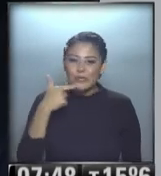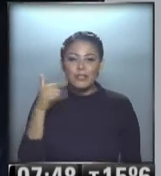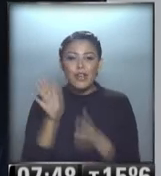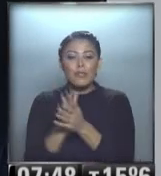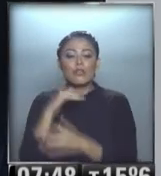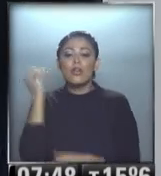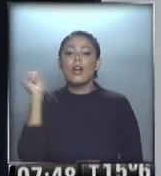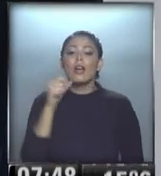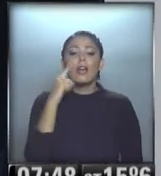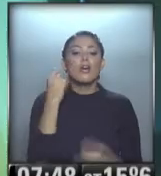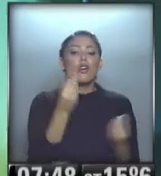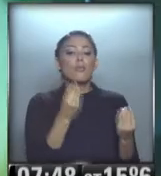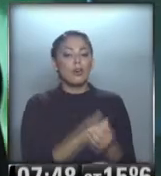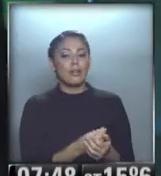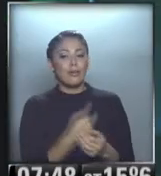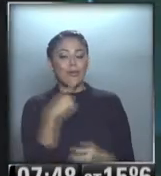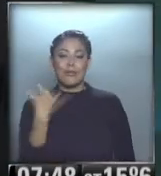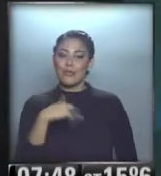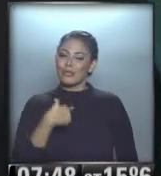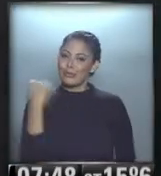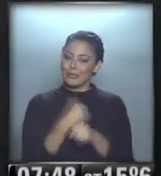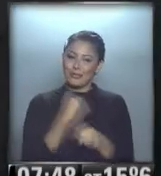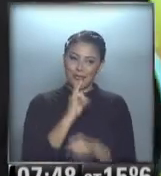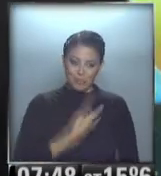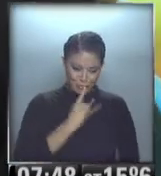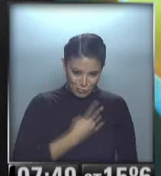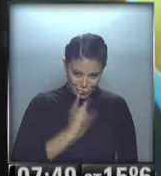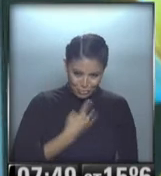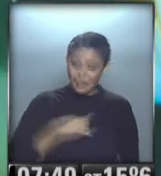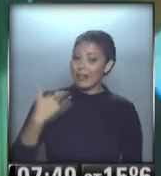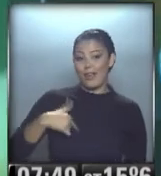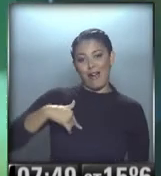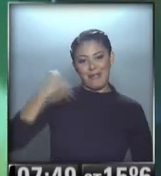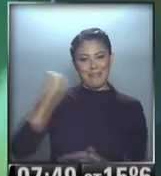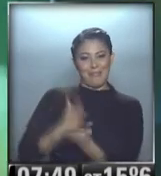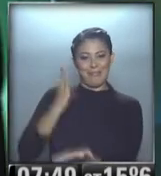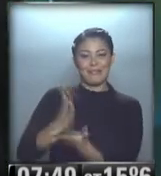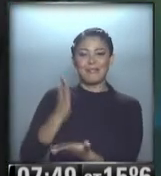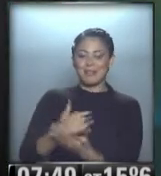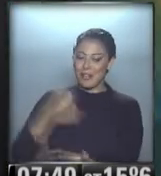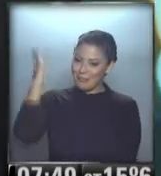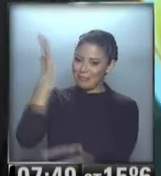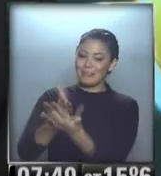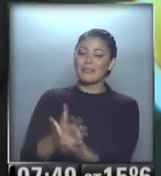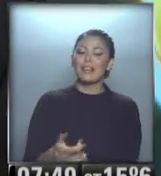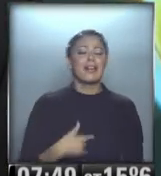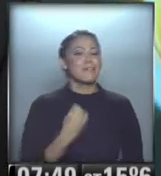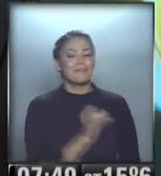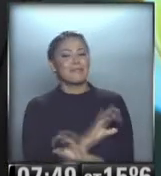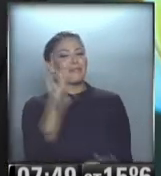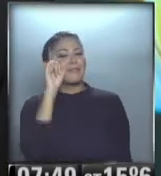su hijo. ¿Cómo va a estar ahí? ¿Cómo me está haciendo laburar en otro caso esta mañana? No, hoy me vine con todo, ¿eh? Hoy me vine con todo. ¡Qué